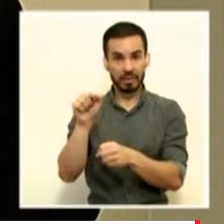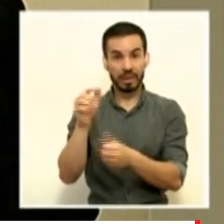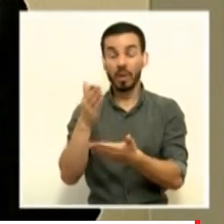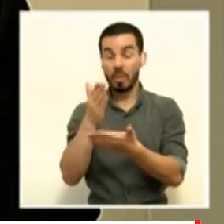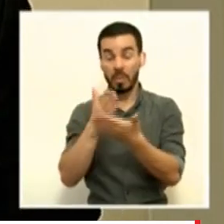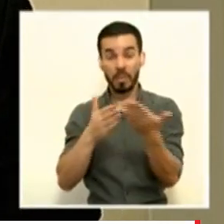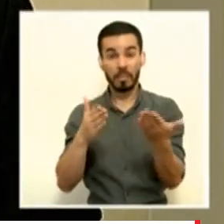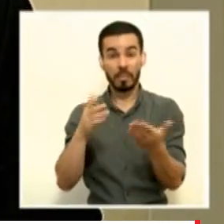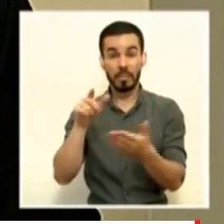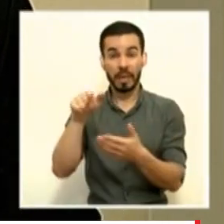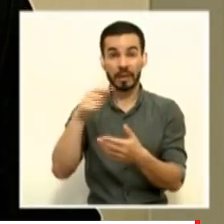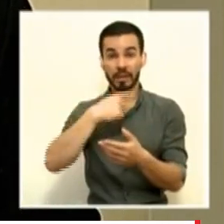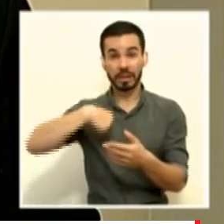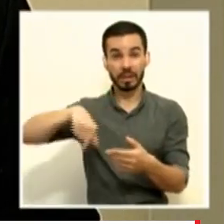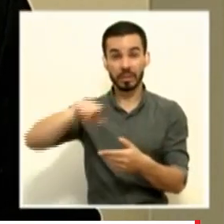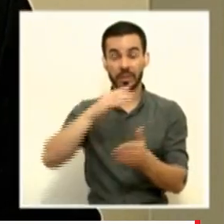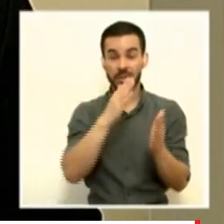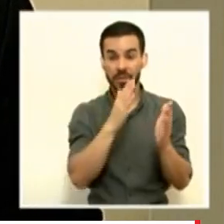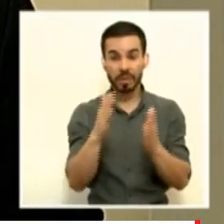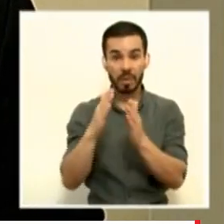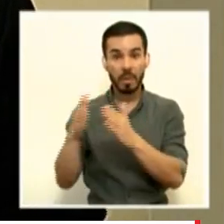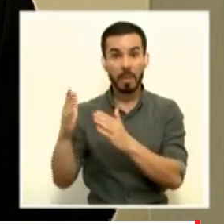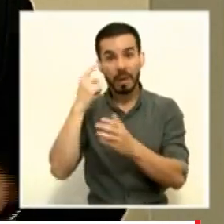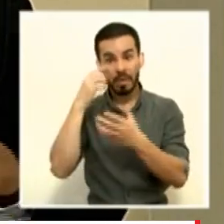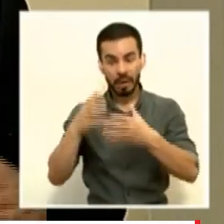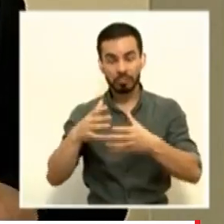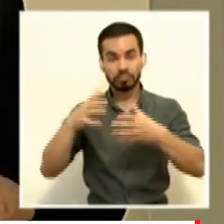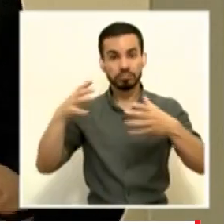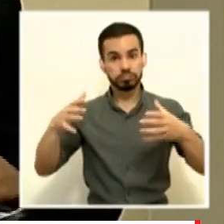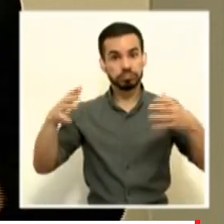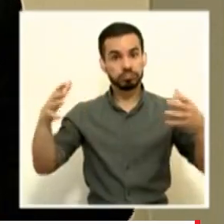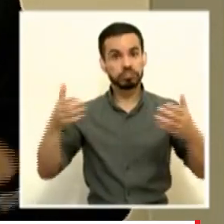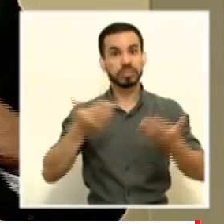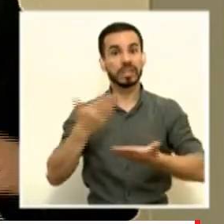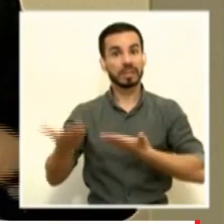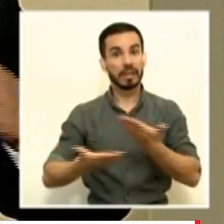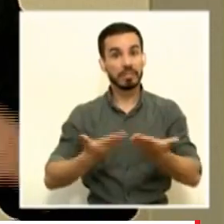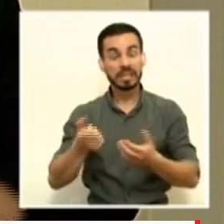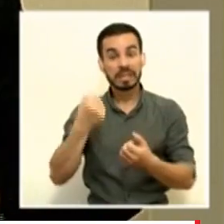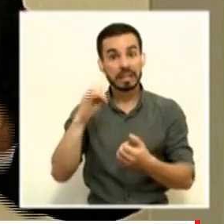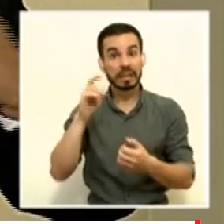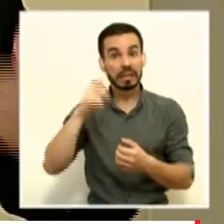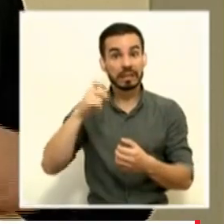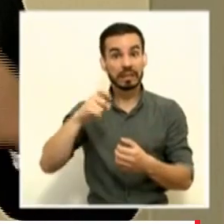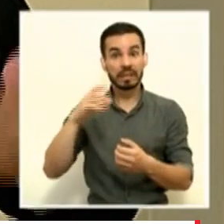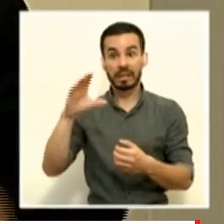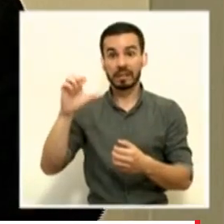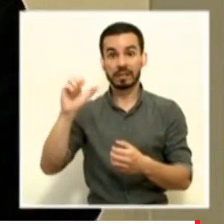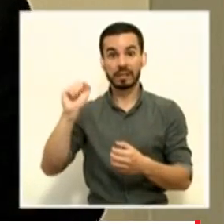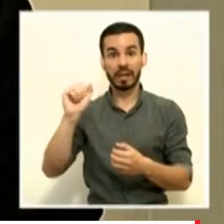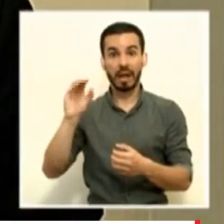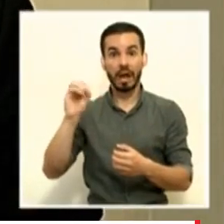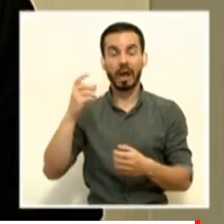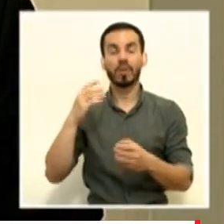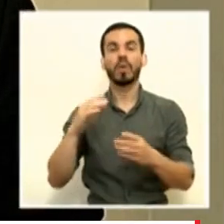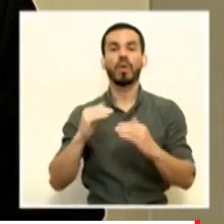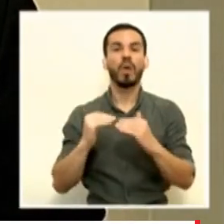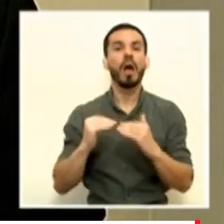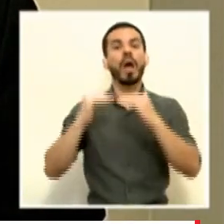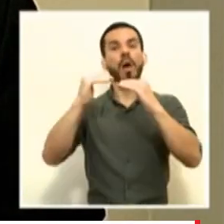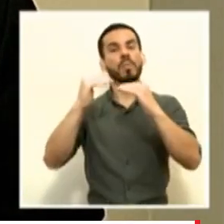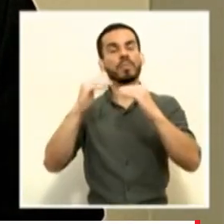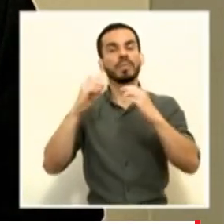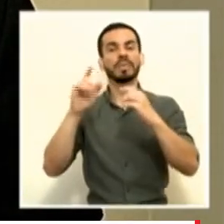como parte de nuestro plan de expansión de servicios, en algún momento el SEACO aumentaría su complejidad